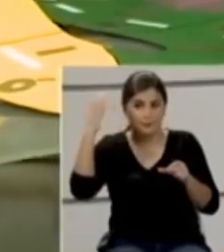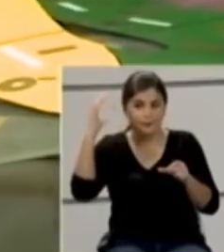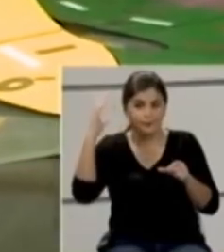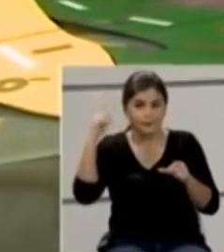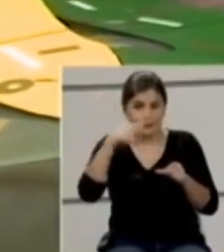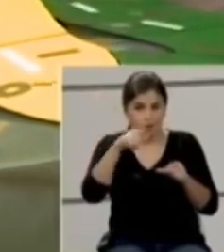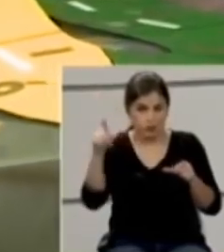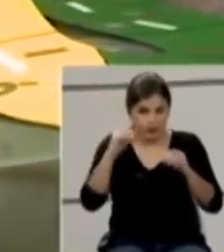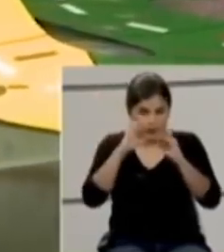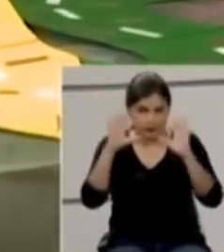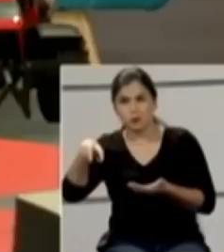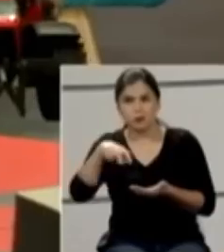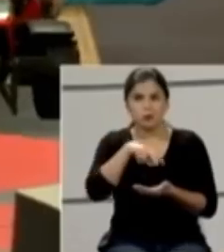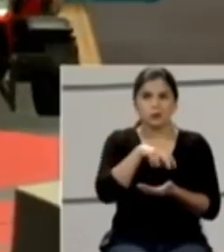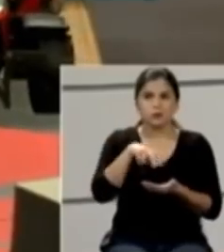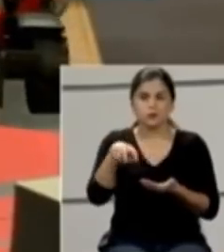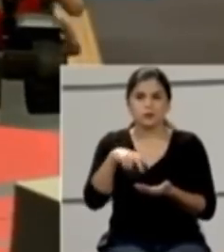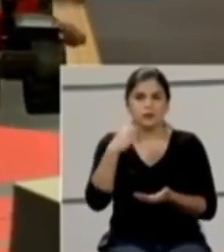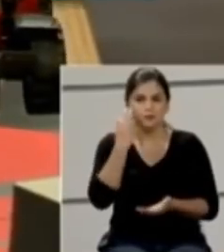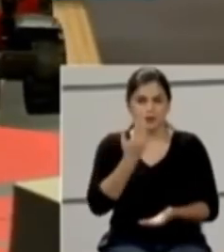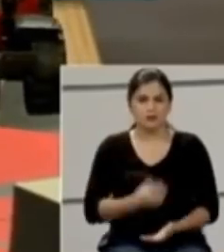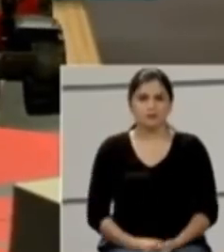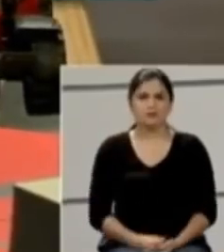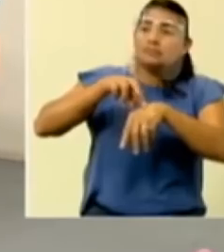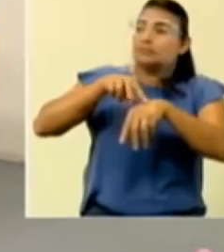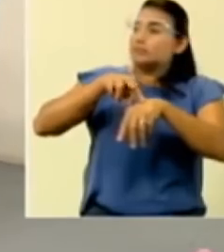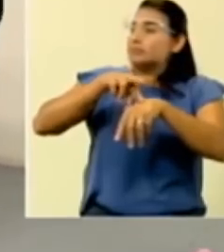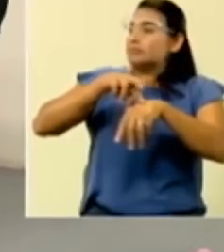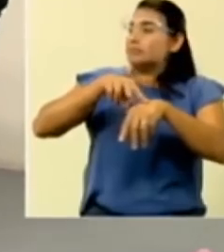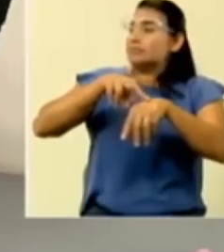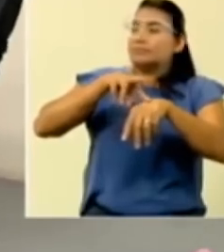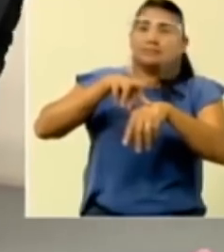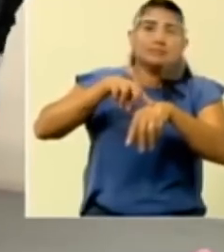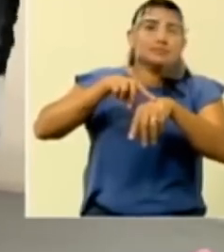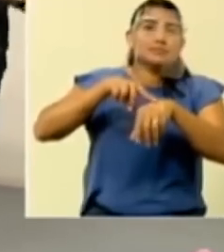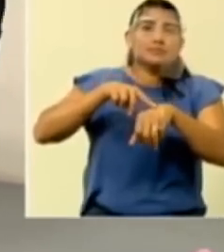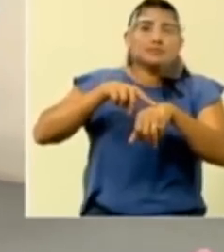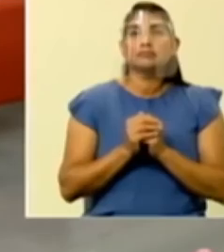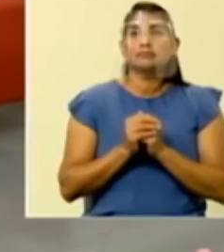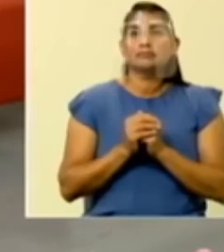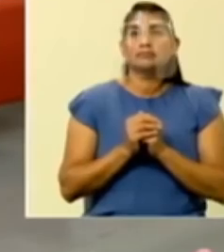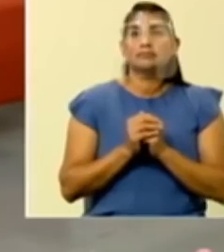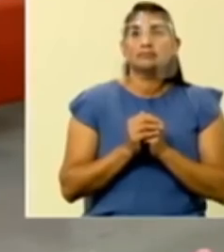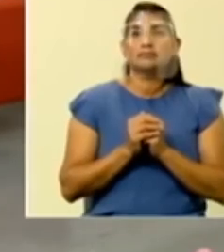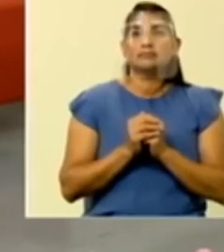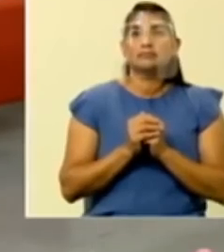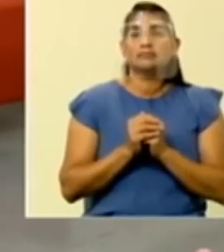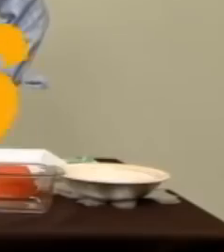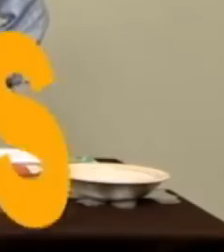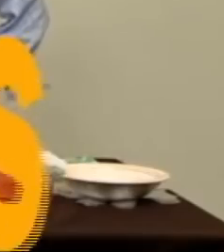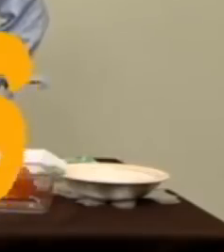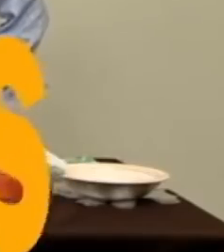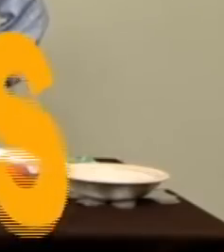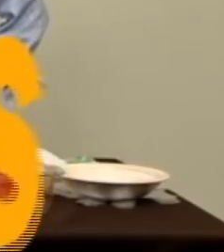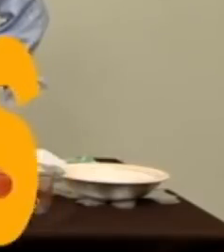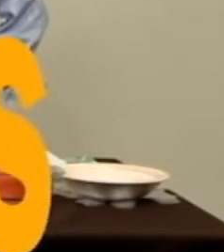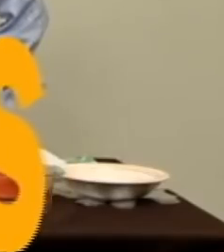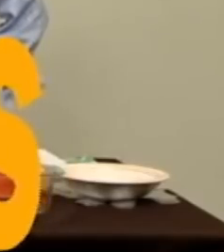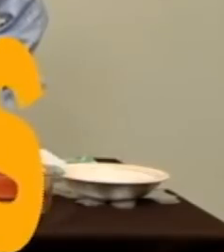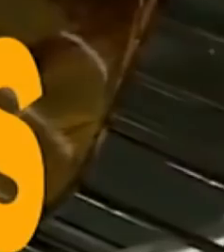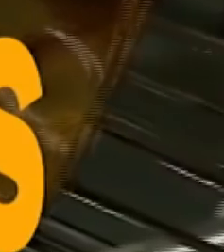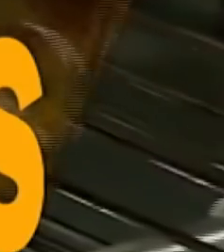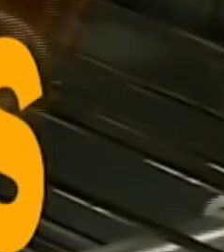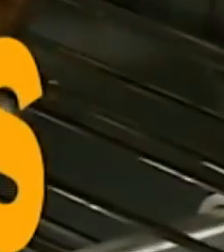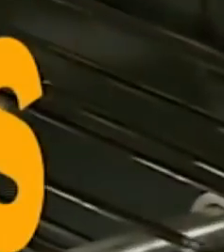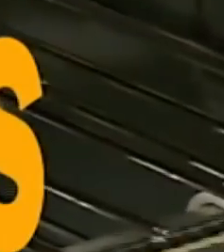Los lunes, Marta nos trae manualidades. Los martes, Gabriel, Educación Física. Los miércoles,